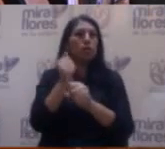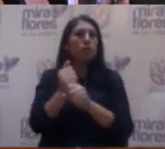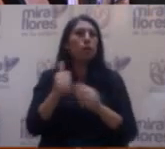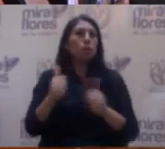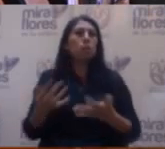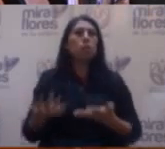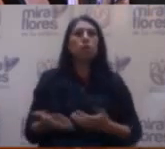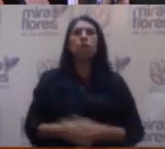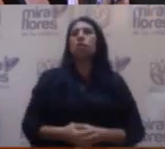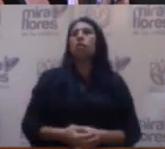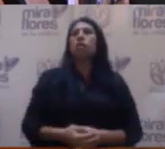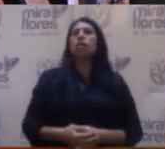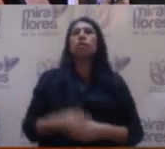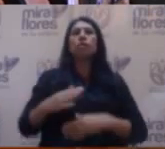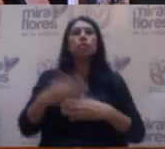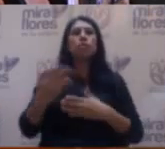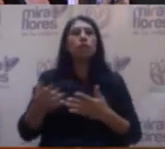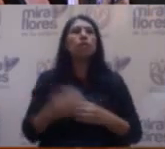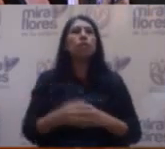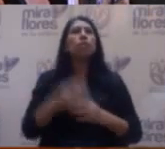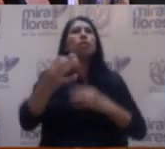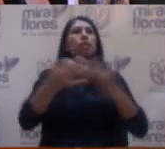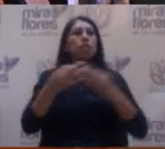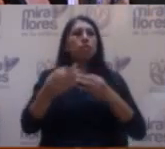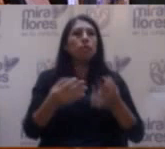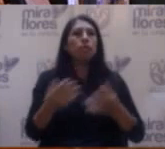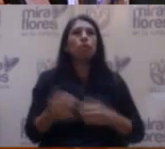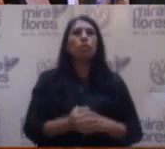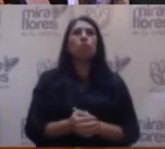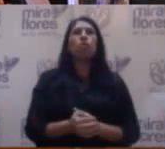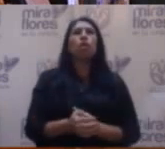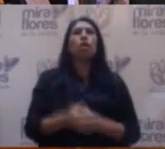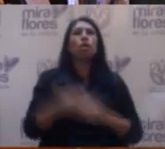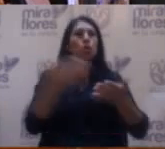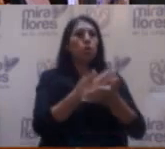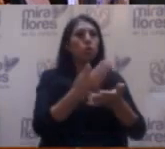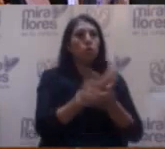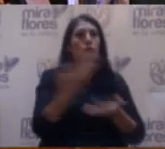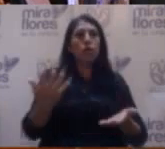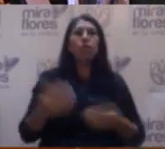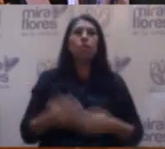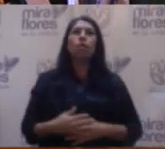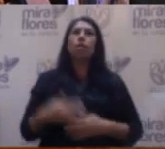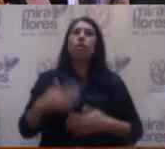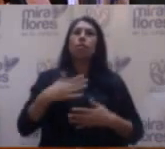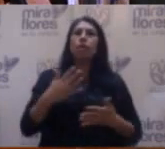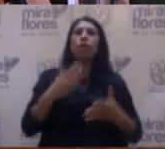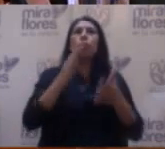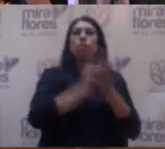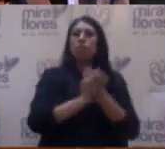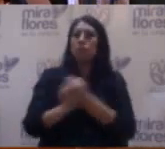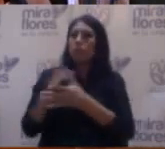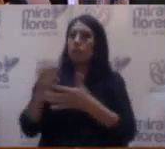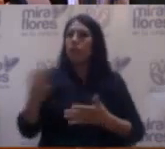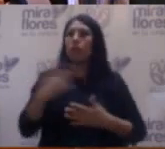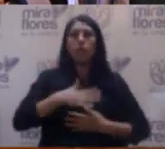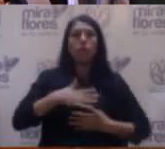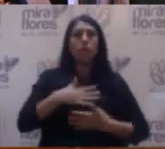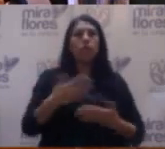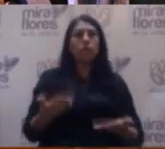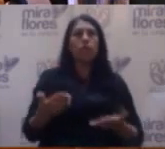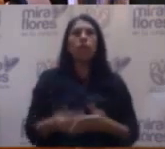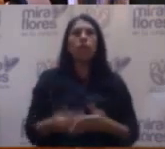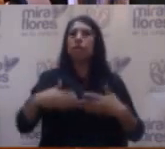por supuesto, se habló de la moderna, eficiente, amigable y a disposición de